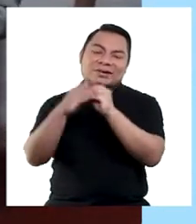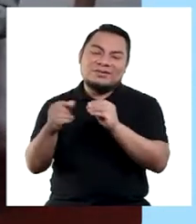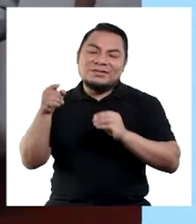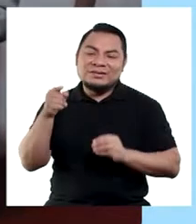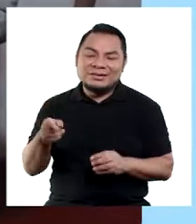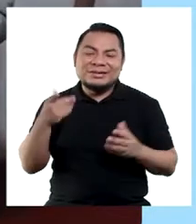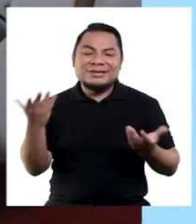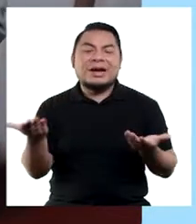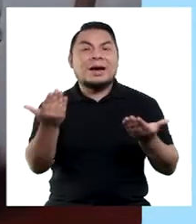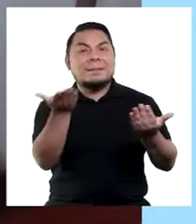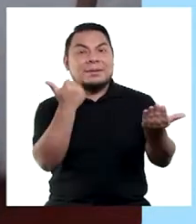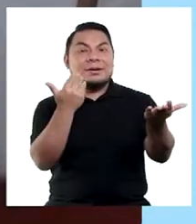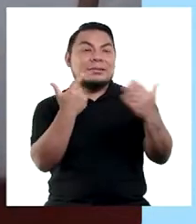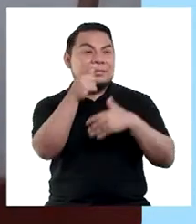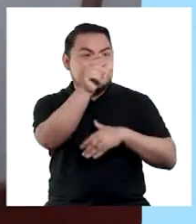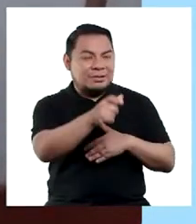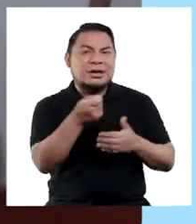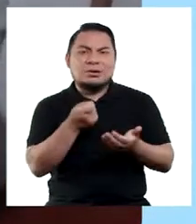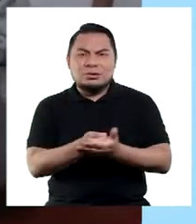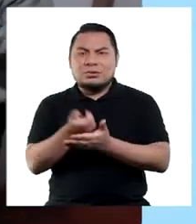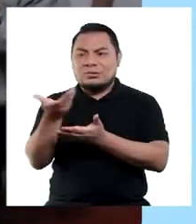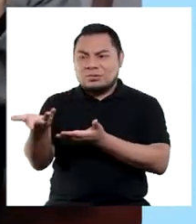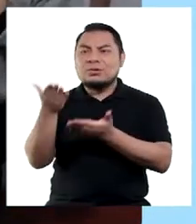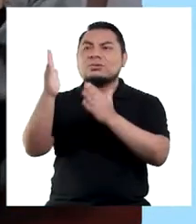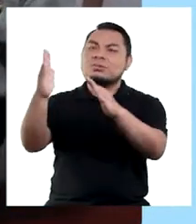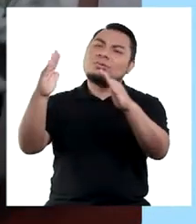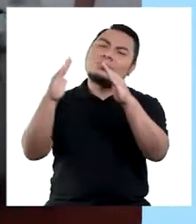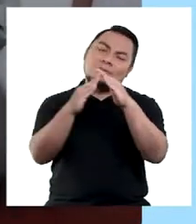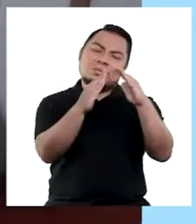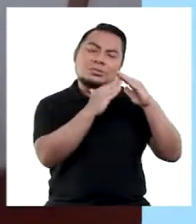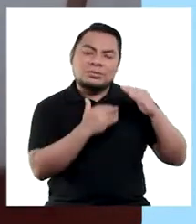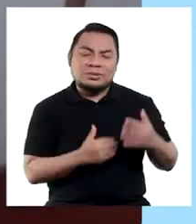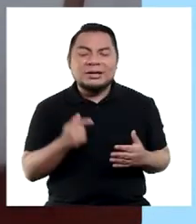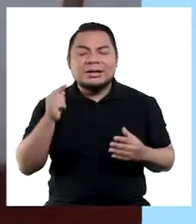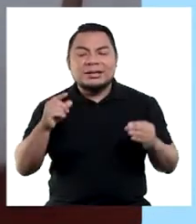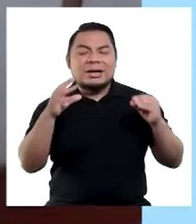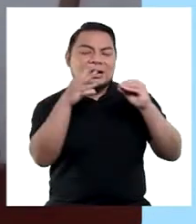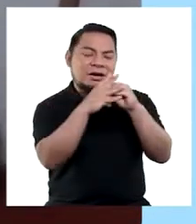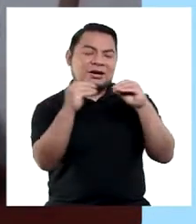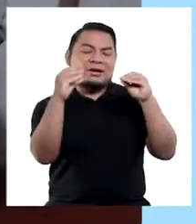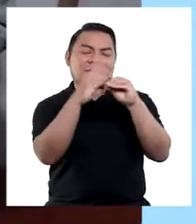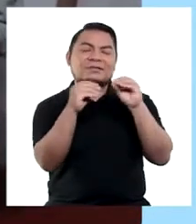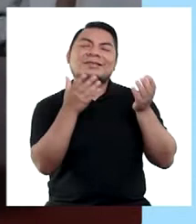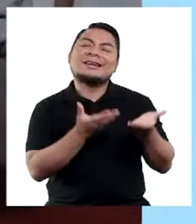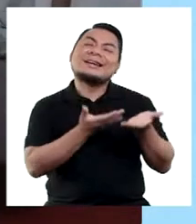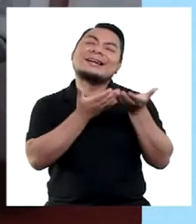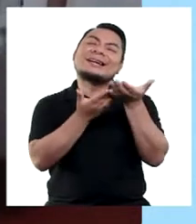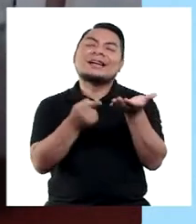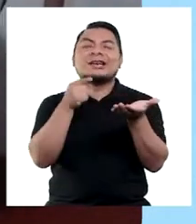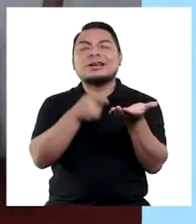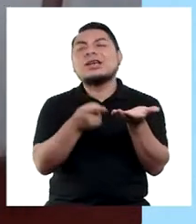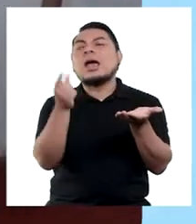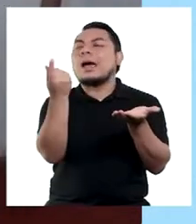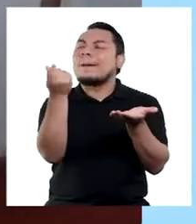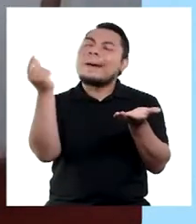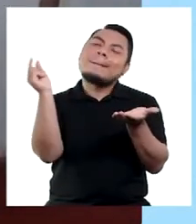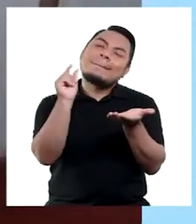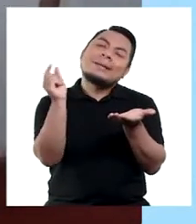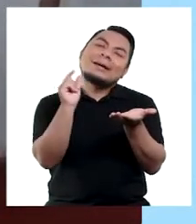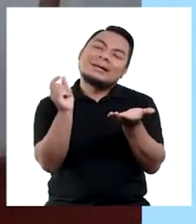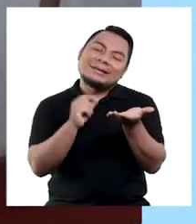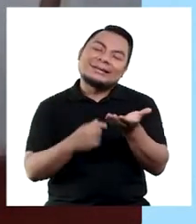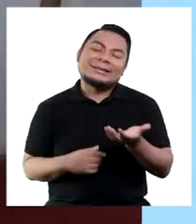venda de una carrerita lleve a su casita esta flota que está